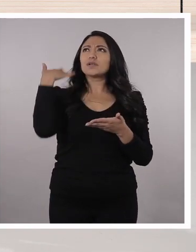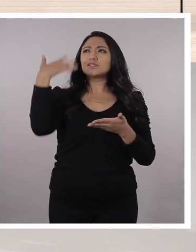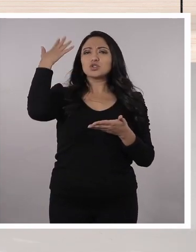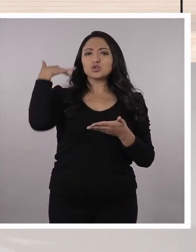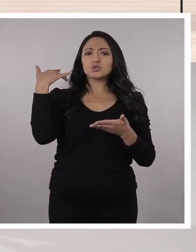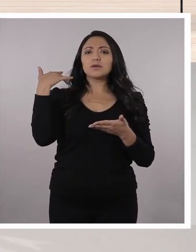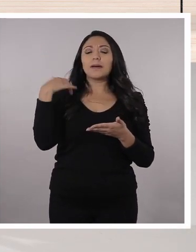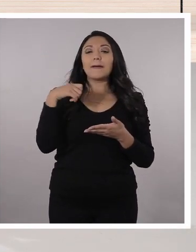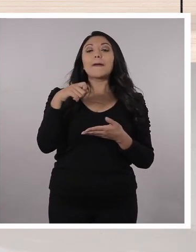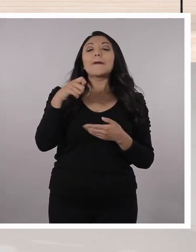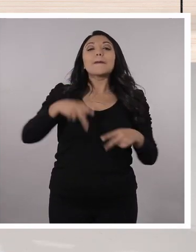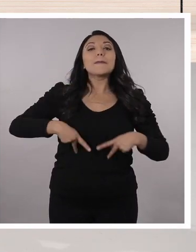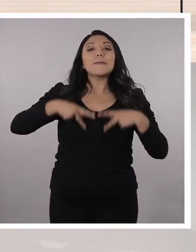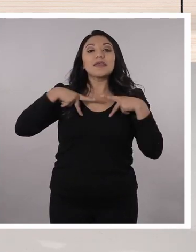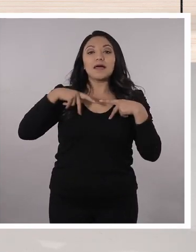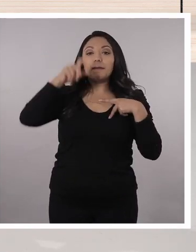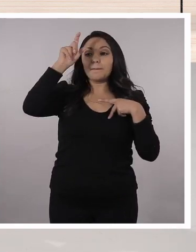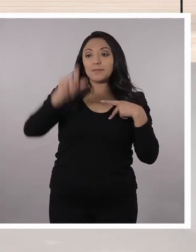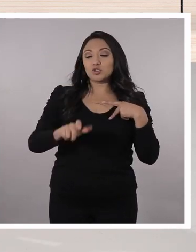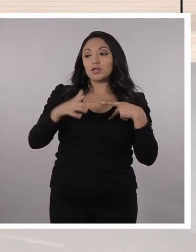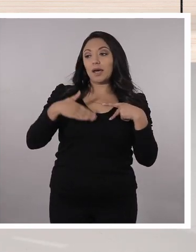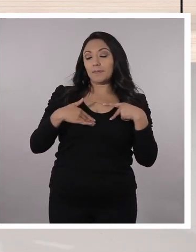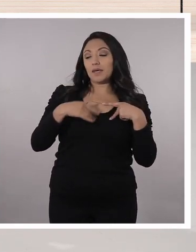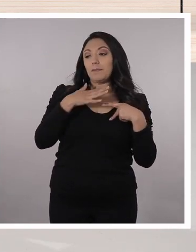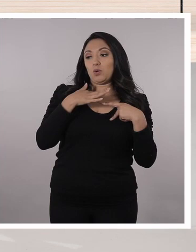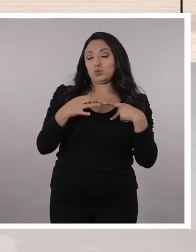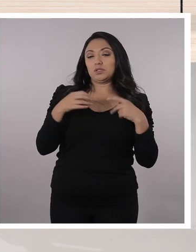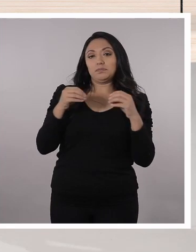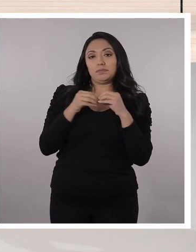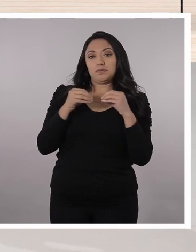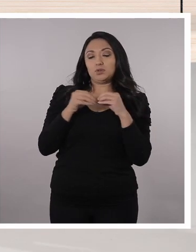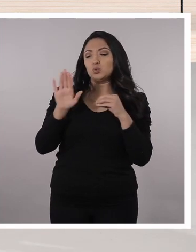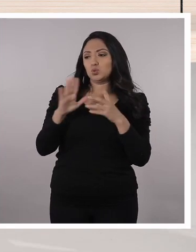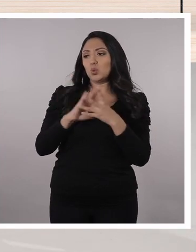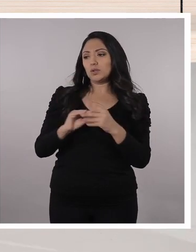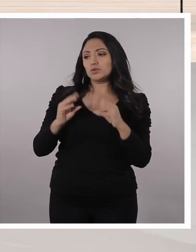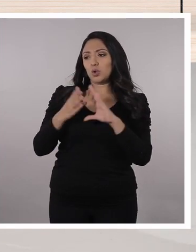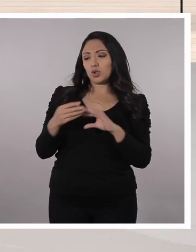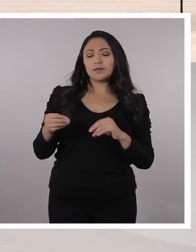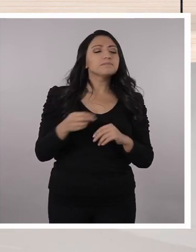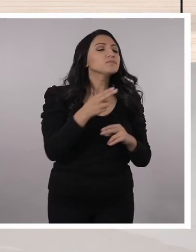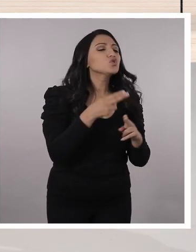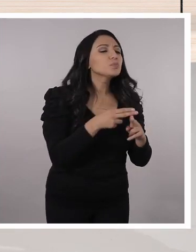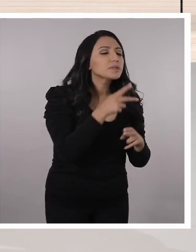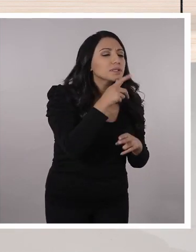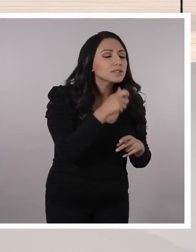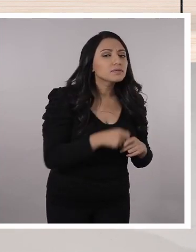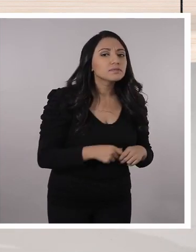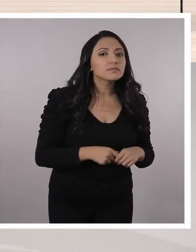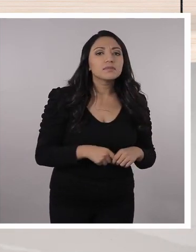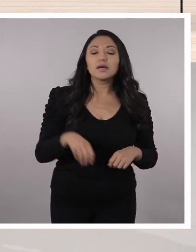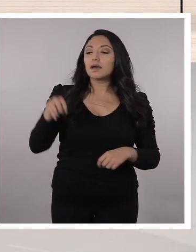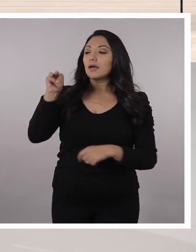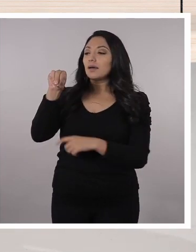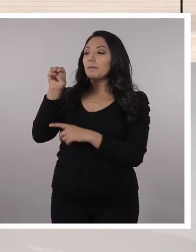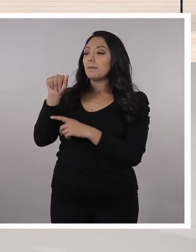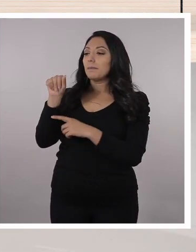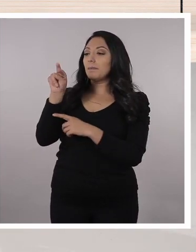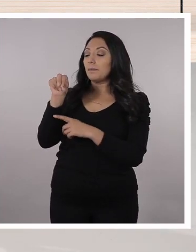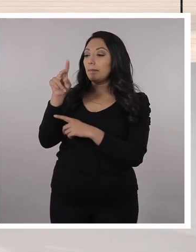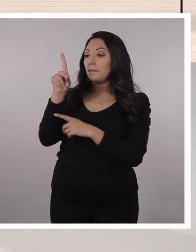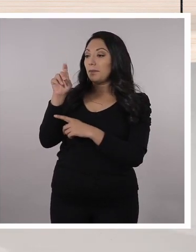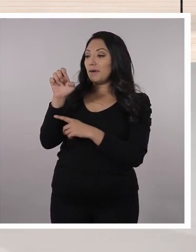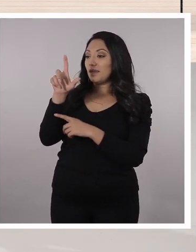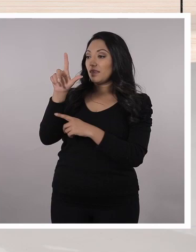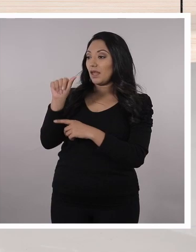de un defensor de los derechos humanos que a mí me identifica muchísimo, me gusta mucho su historia. ¿Y quién es, profe? Él es Nelson Mandela.